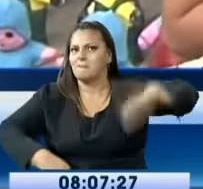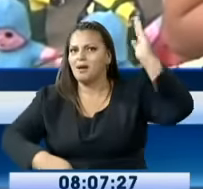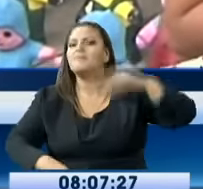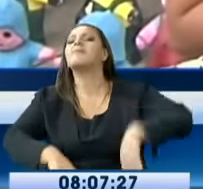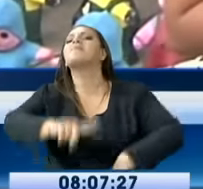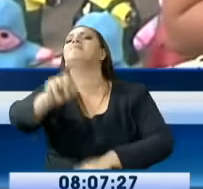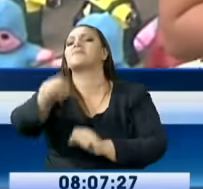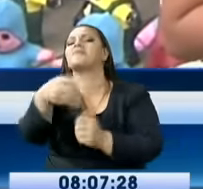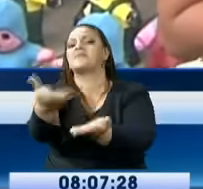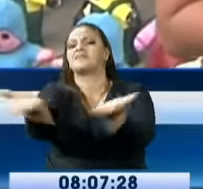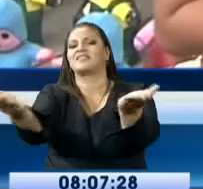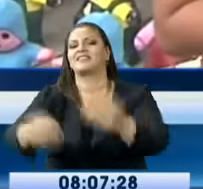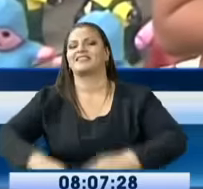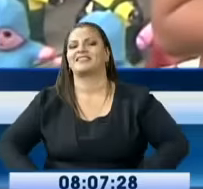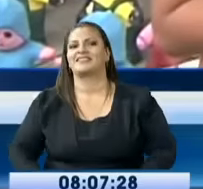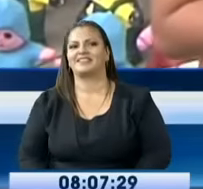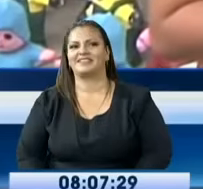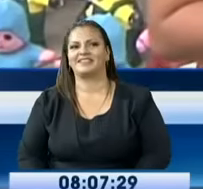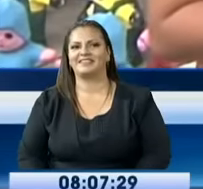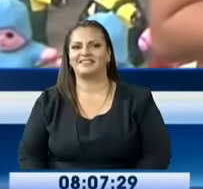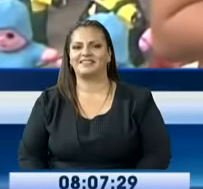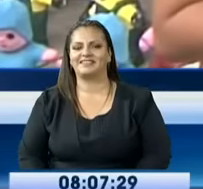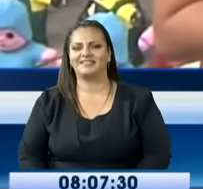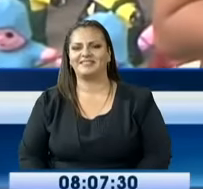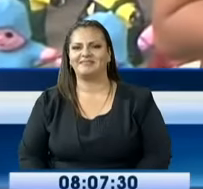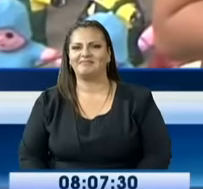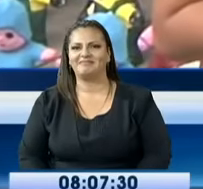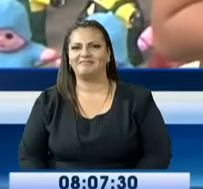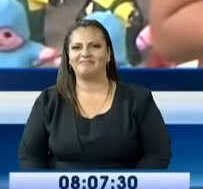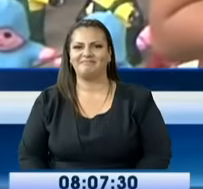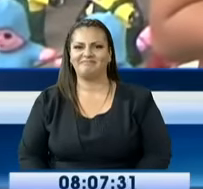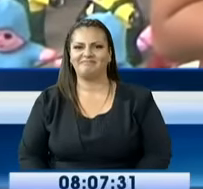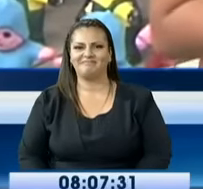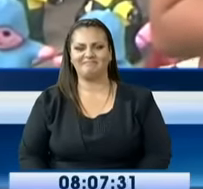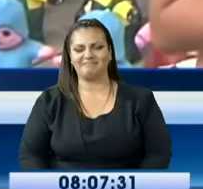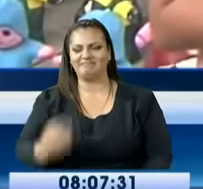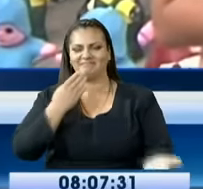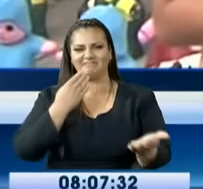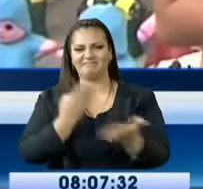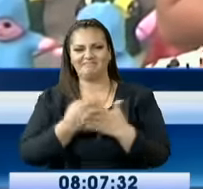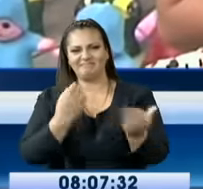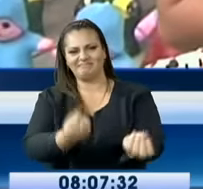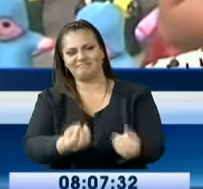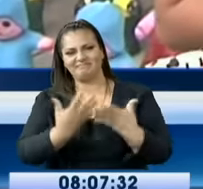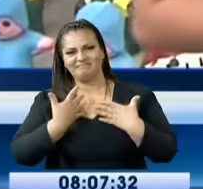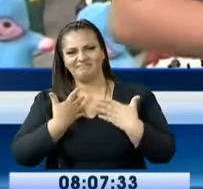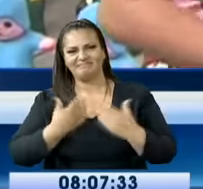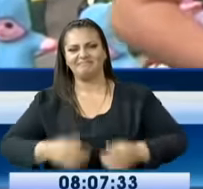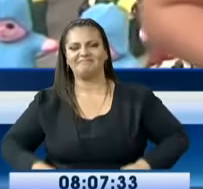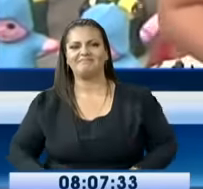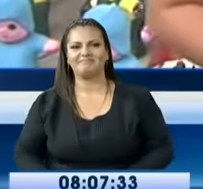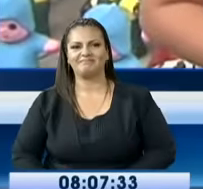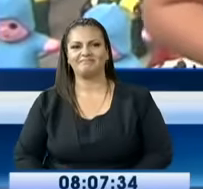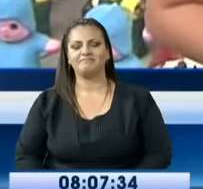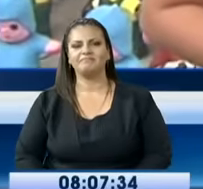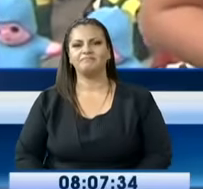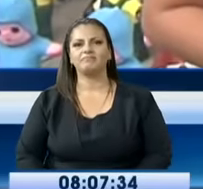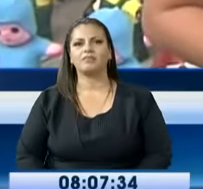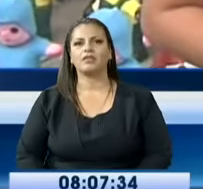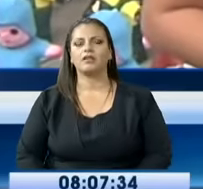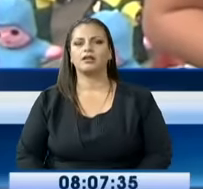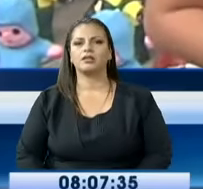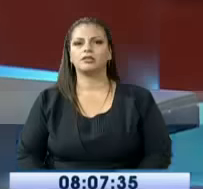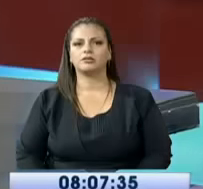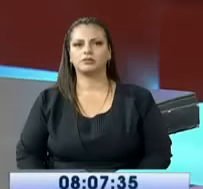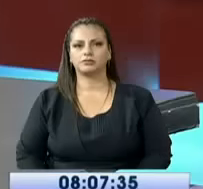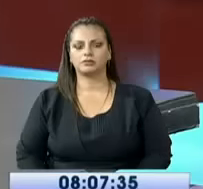Pregúntenle a los productores. Y ahí tendrá la respuesta. Bueno, gracias, Luxola, por el informe hasta ahora. Listo. Vamos con más información. Así